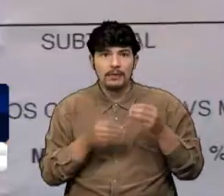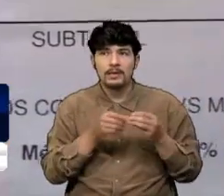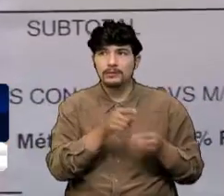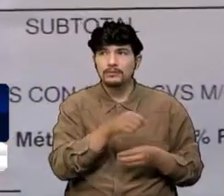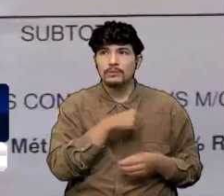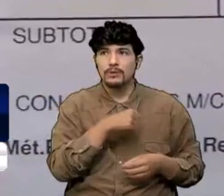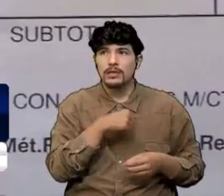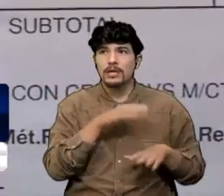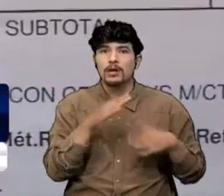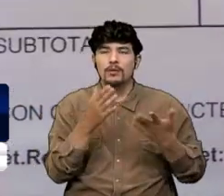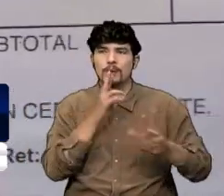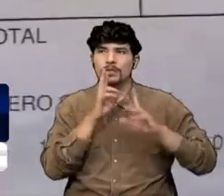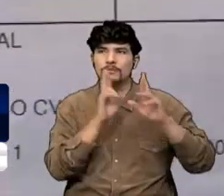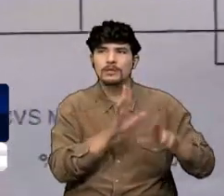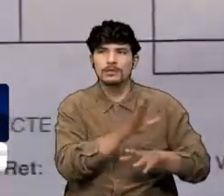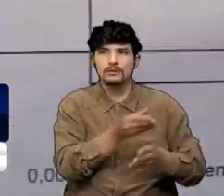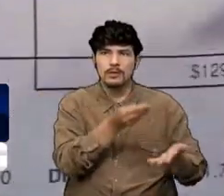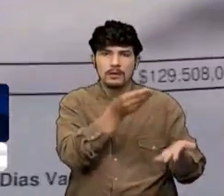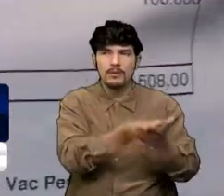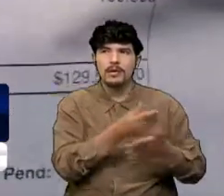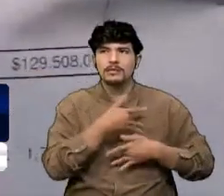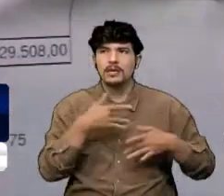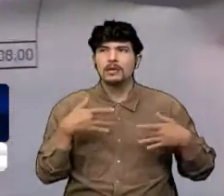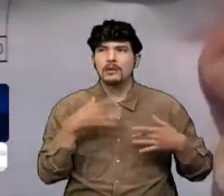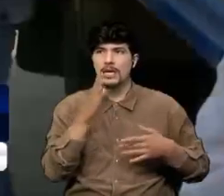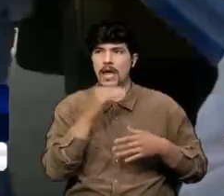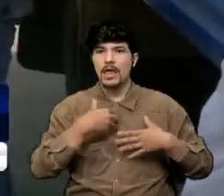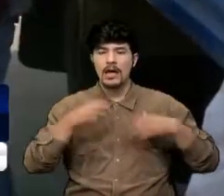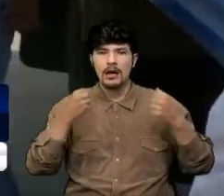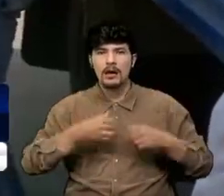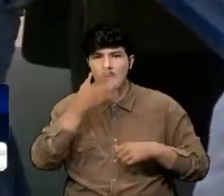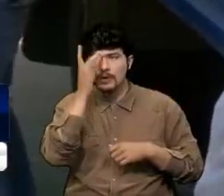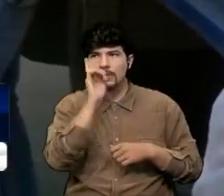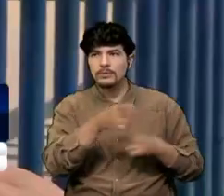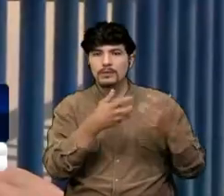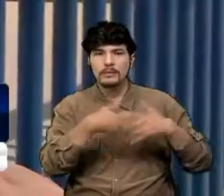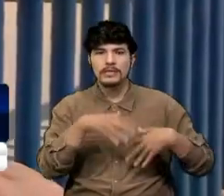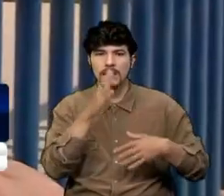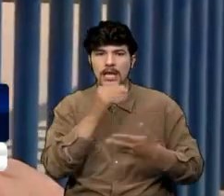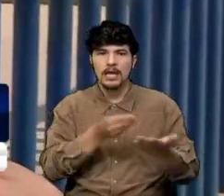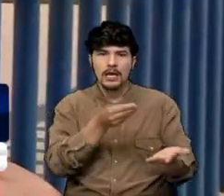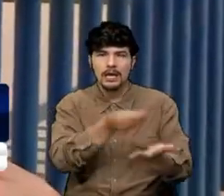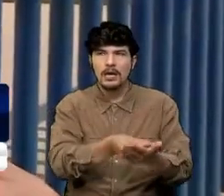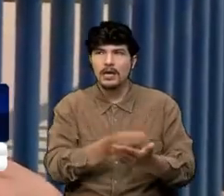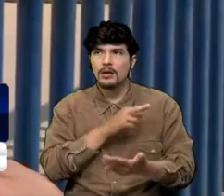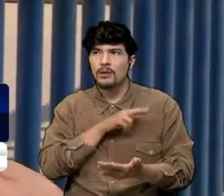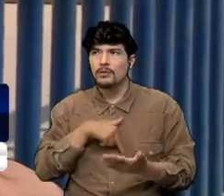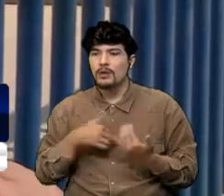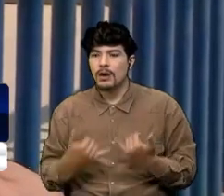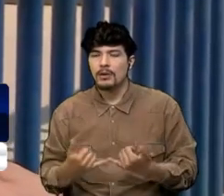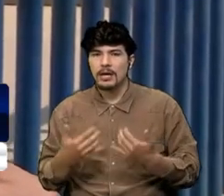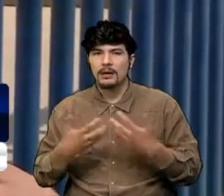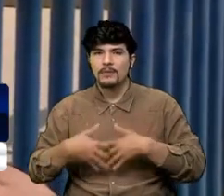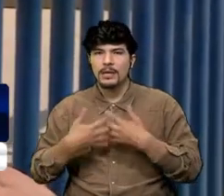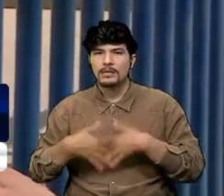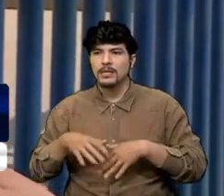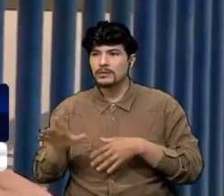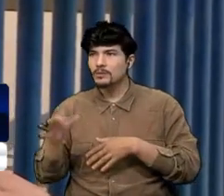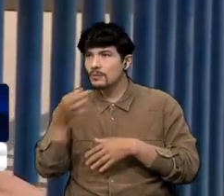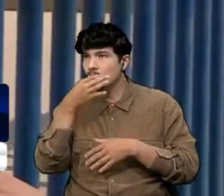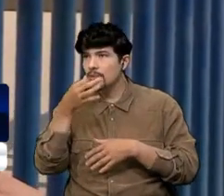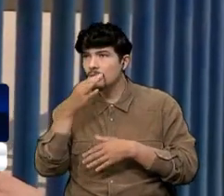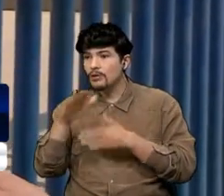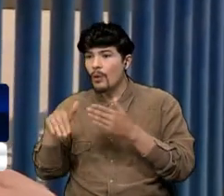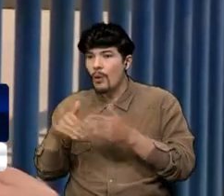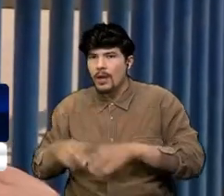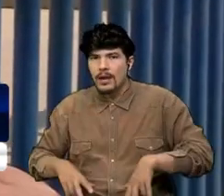cómo responder por la salud de su familia ni la propia, porque no la han pagado. Tenemos esposas con medicamentos de por vida, en